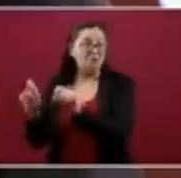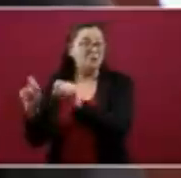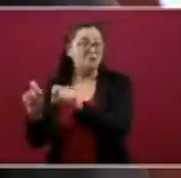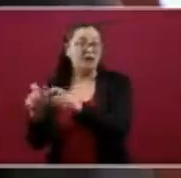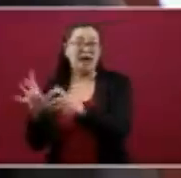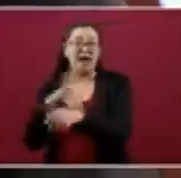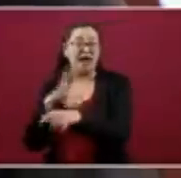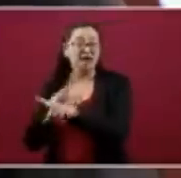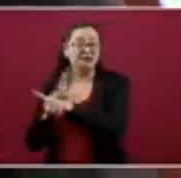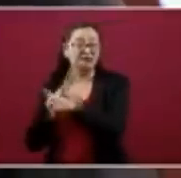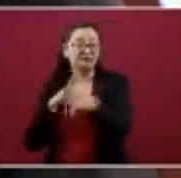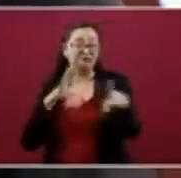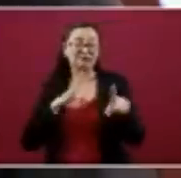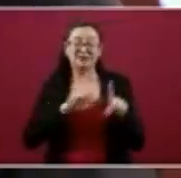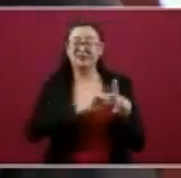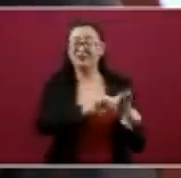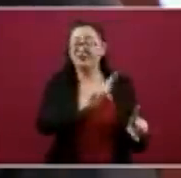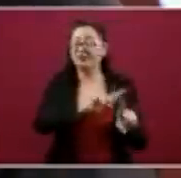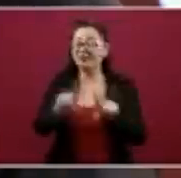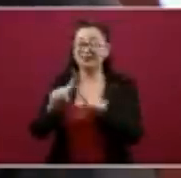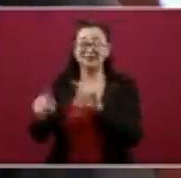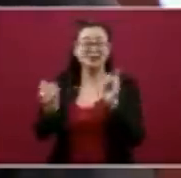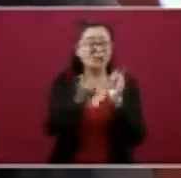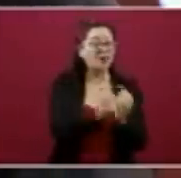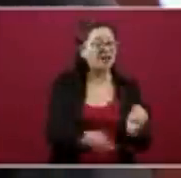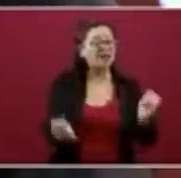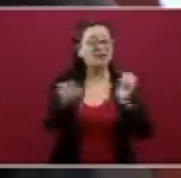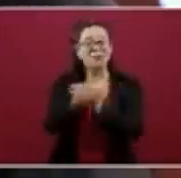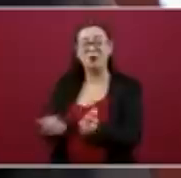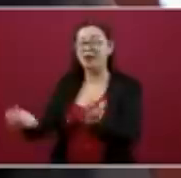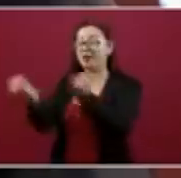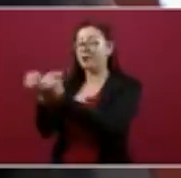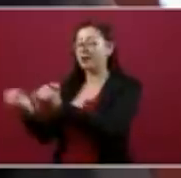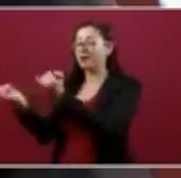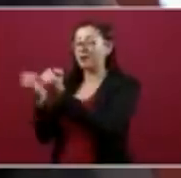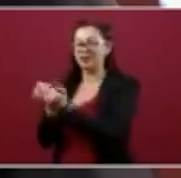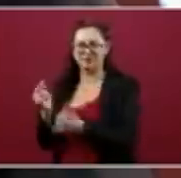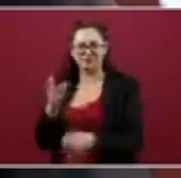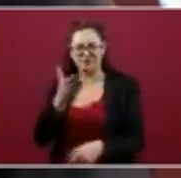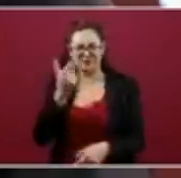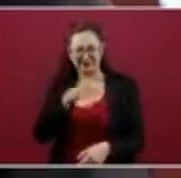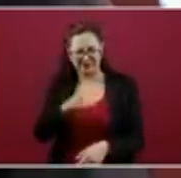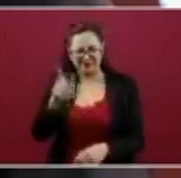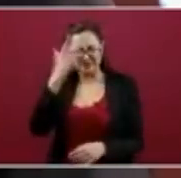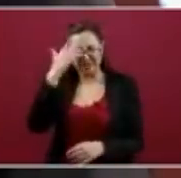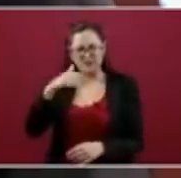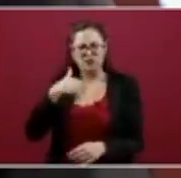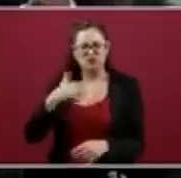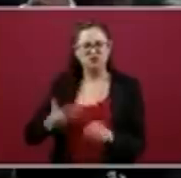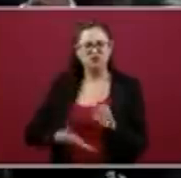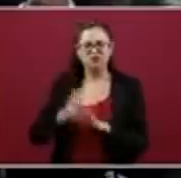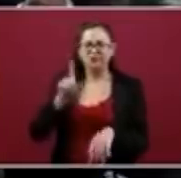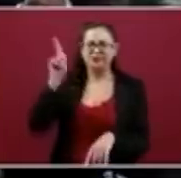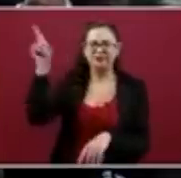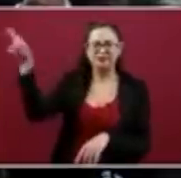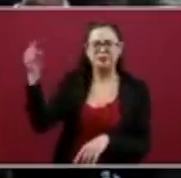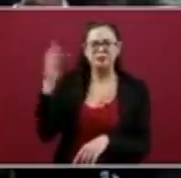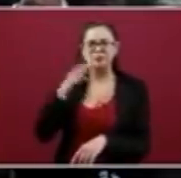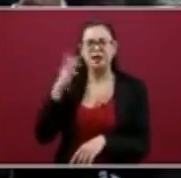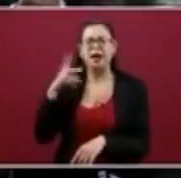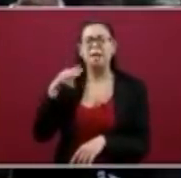sé si se enteraron que fui a Mazatlán.